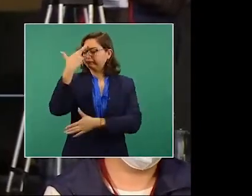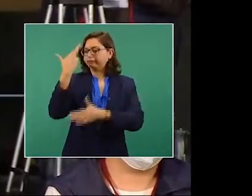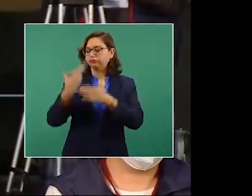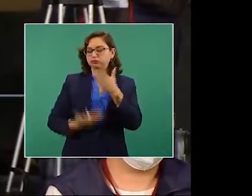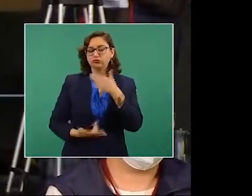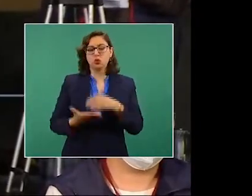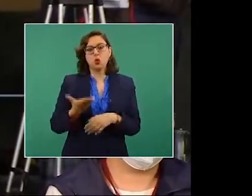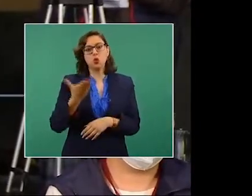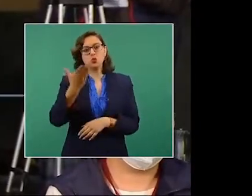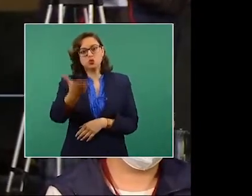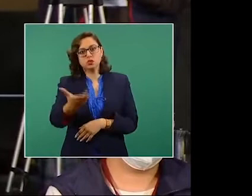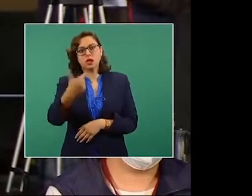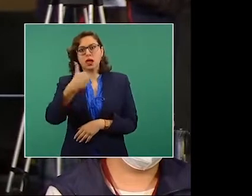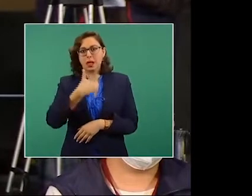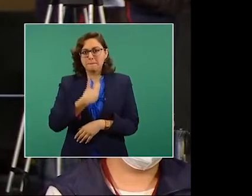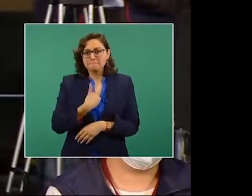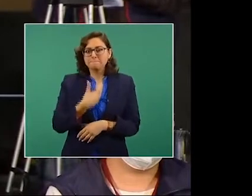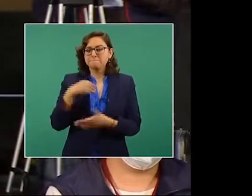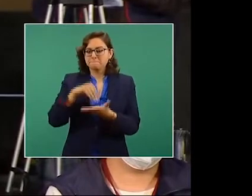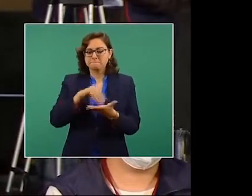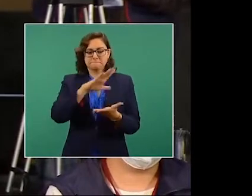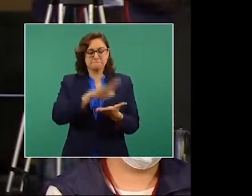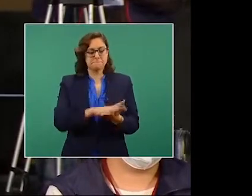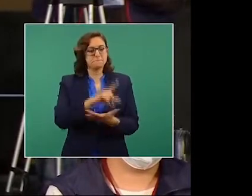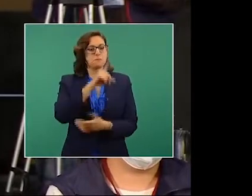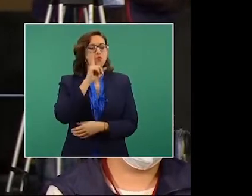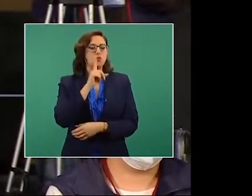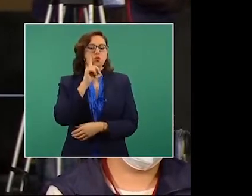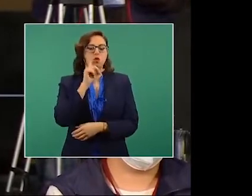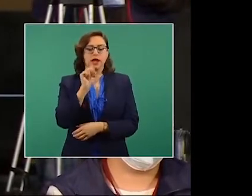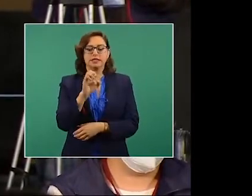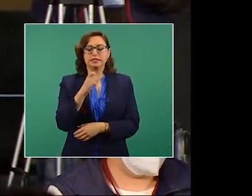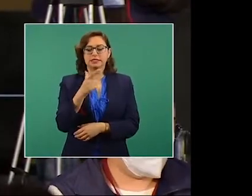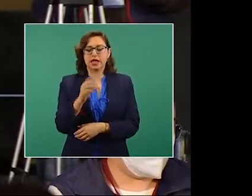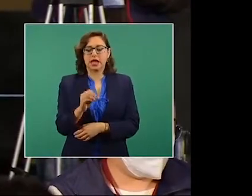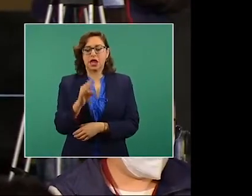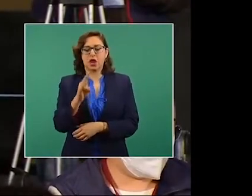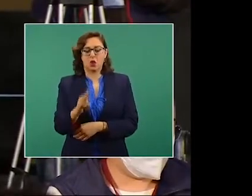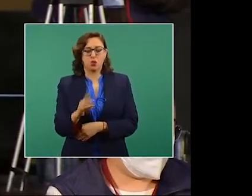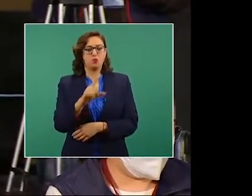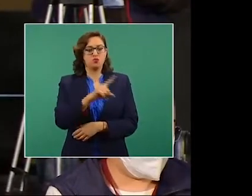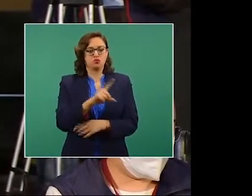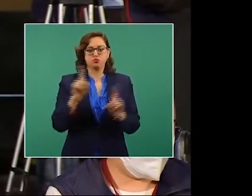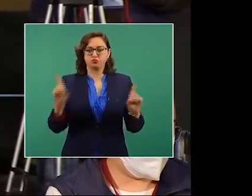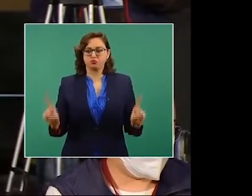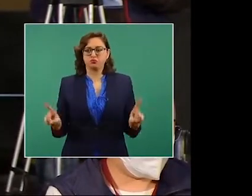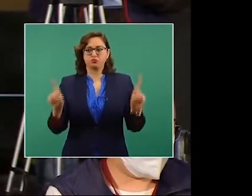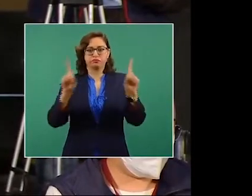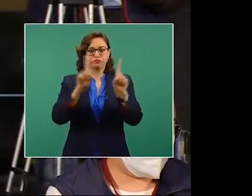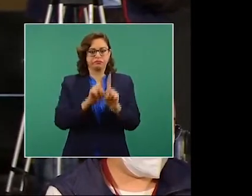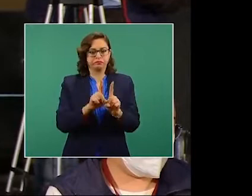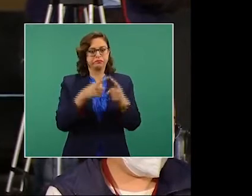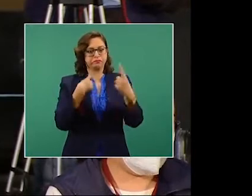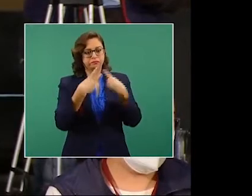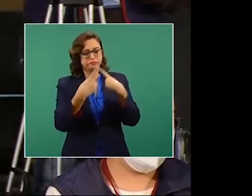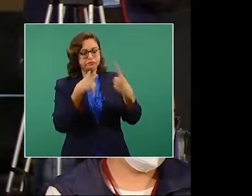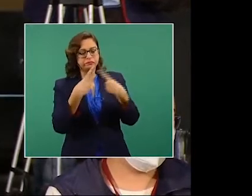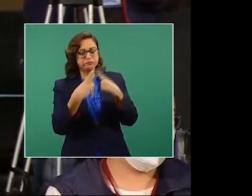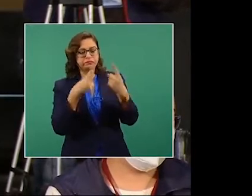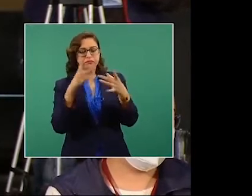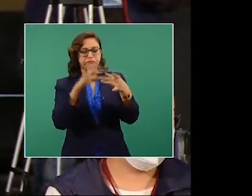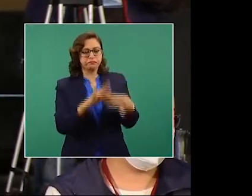con la secretaria de Gobernación, Olga Sánchez Cordero. Me recibió durante 3 horas para exponerle varios casos